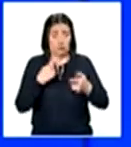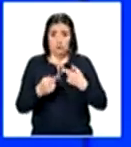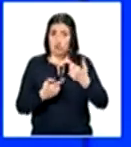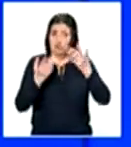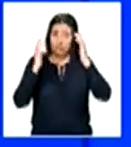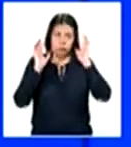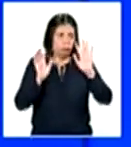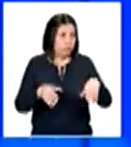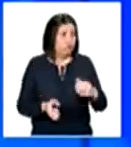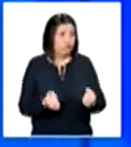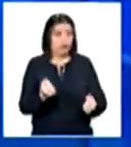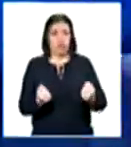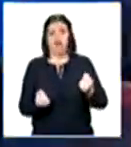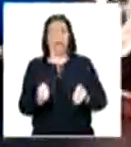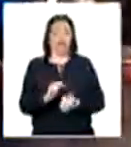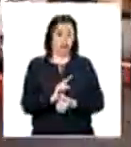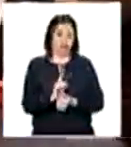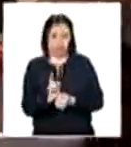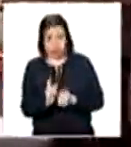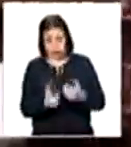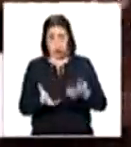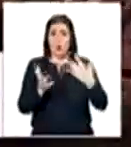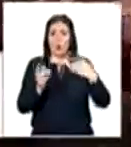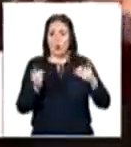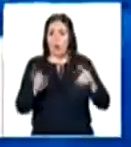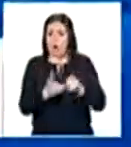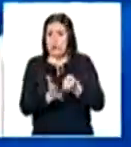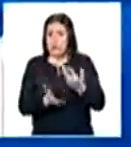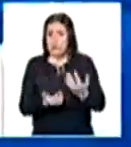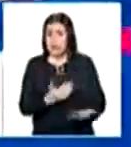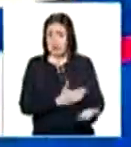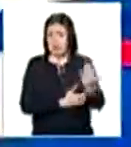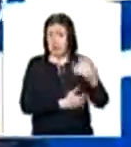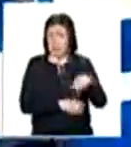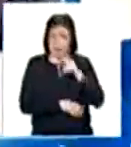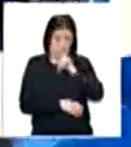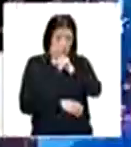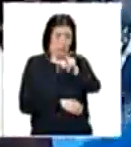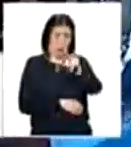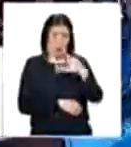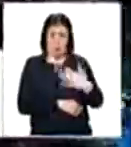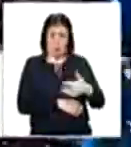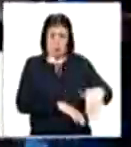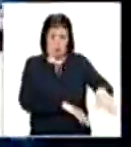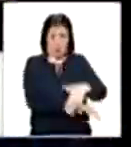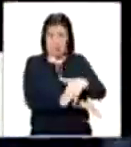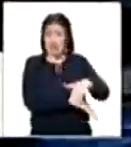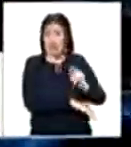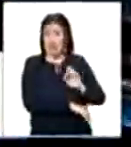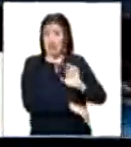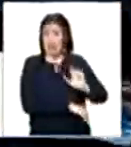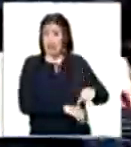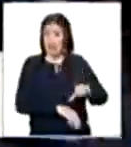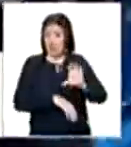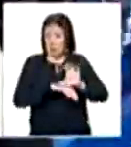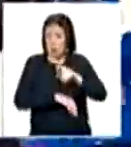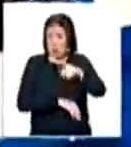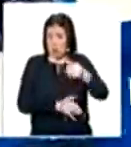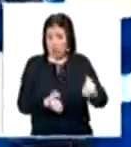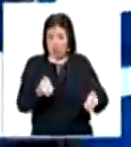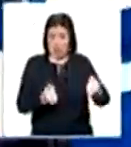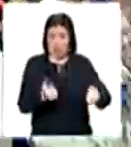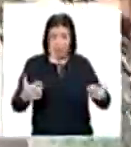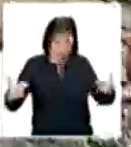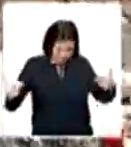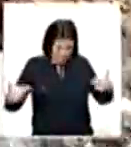imprudencia y el exceso de velocidad siguen siendo la causa de varios accidentes. Esta mañana, como lo ven en pantalla, en la avenida Trapiche de Comas, el choque de un camión y una